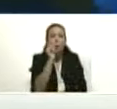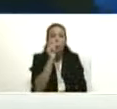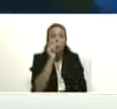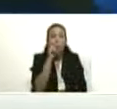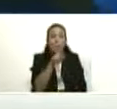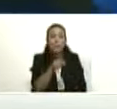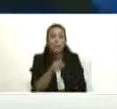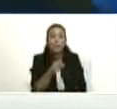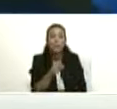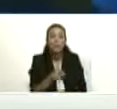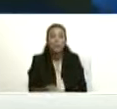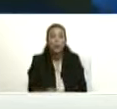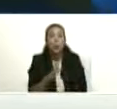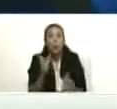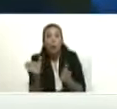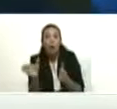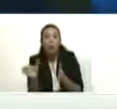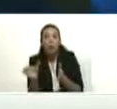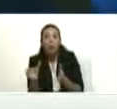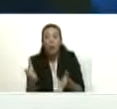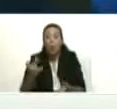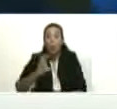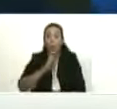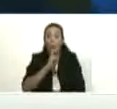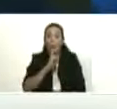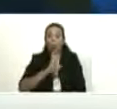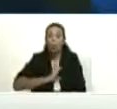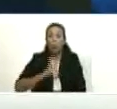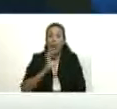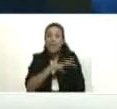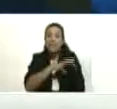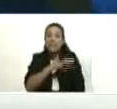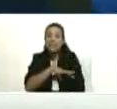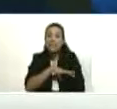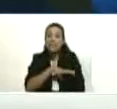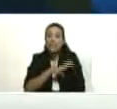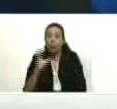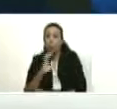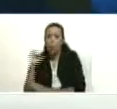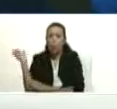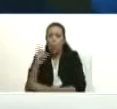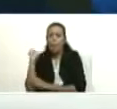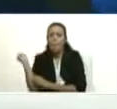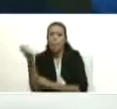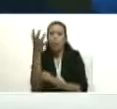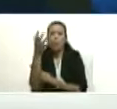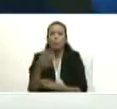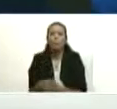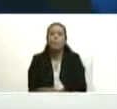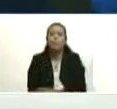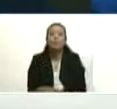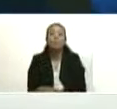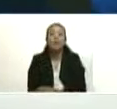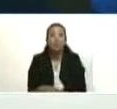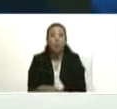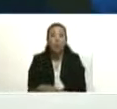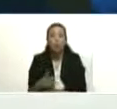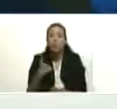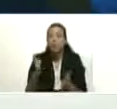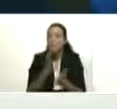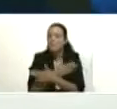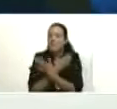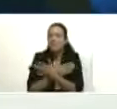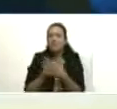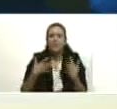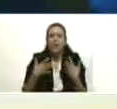Valera, por un lado, medalla de oro en Chile, lanzamiento de disco. Ah, una felicidad.